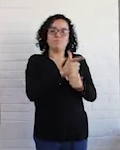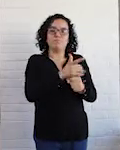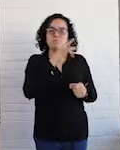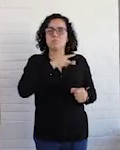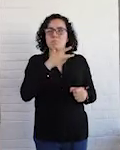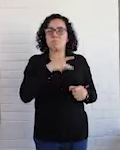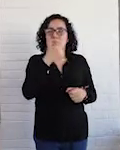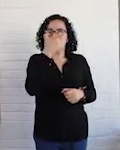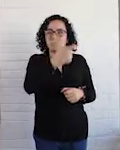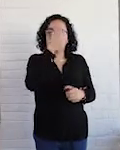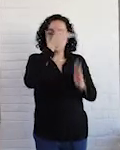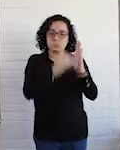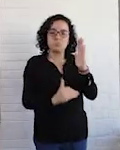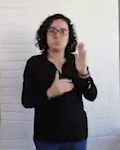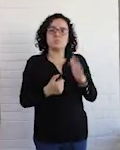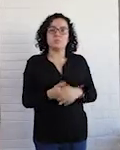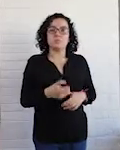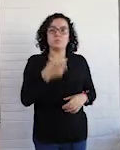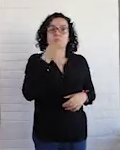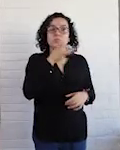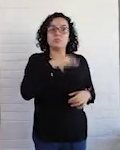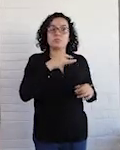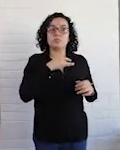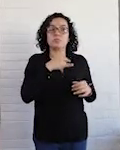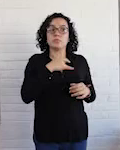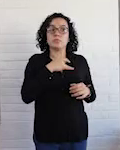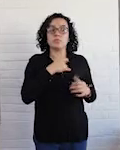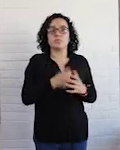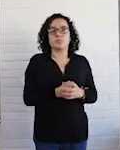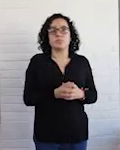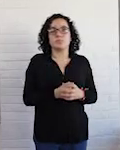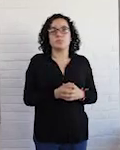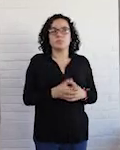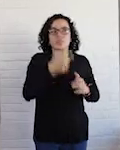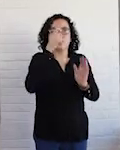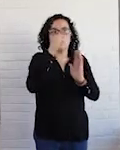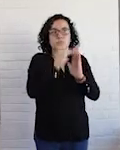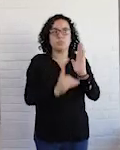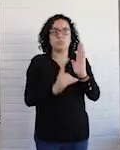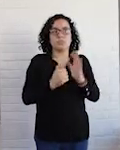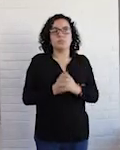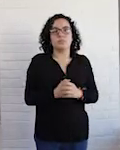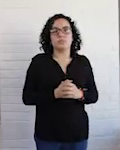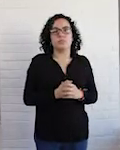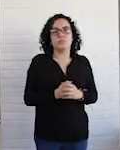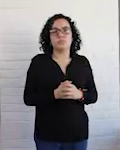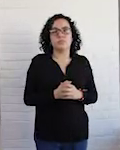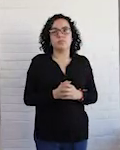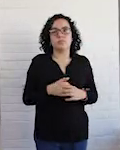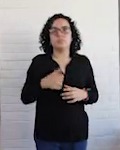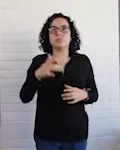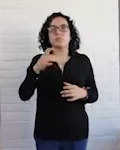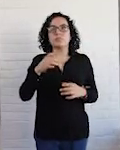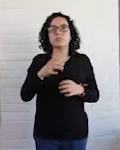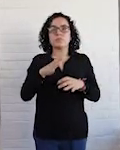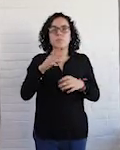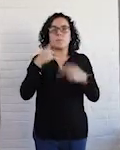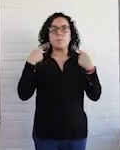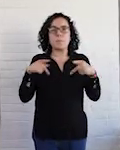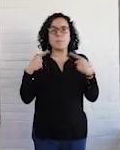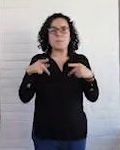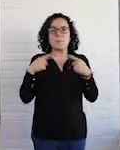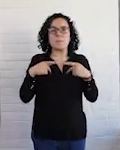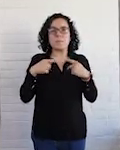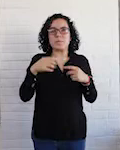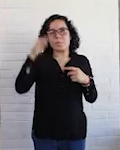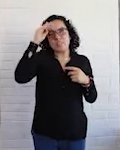barato de todo. Ese es el corazón de la marca. Los precios más baratos. ¿Cuál es el corazón del ama de casa? Esas señoras que ustedes